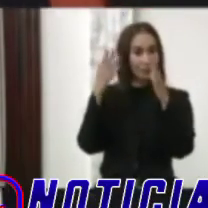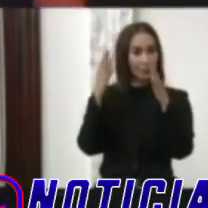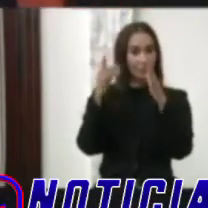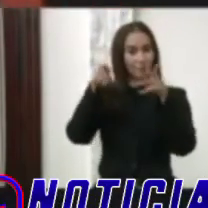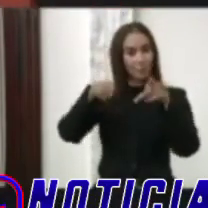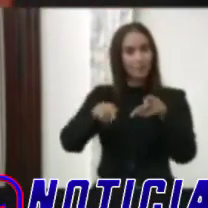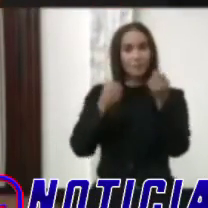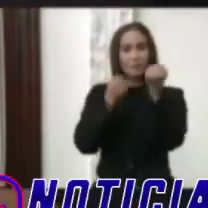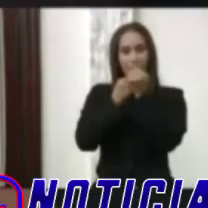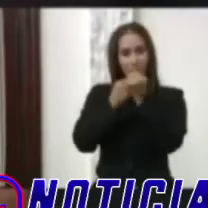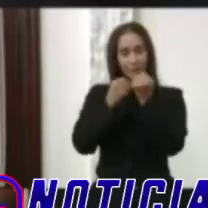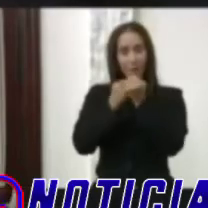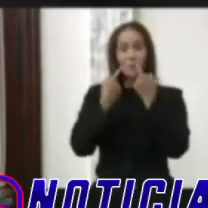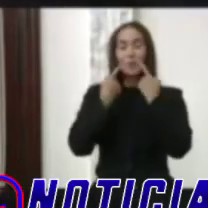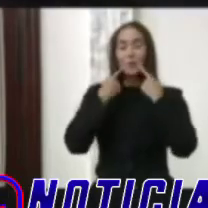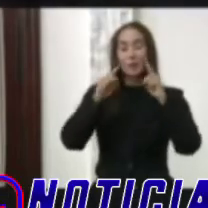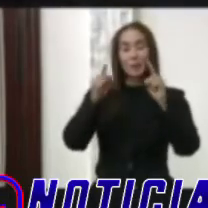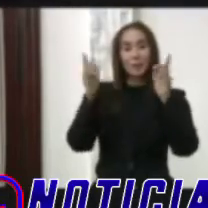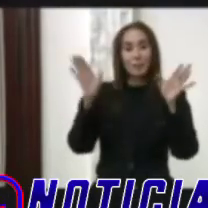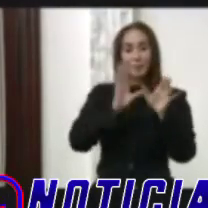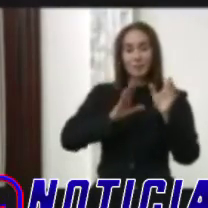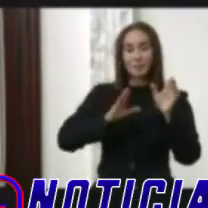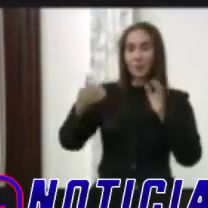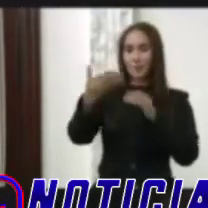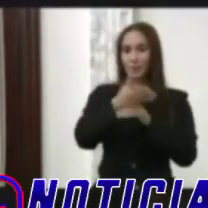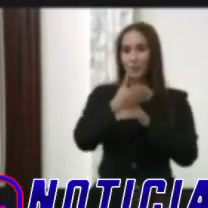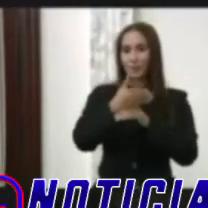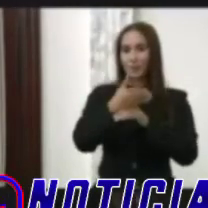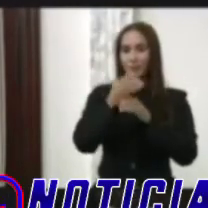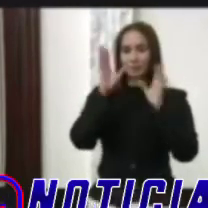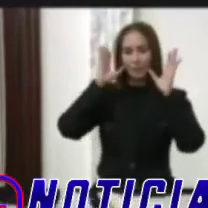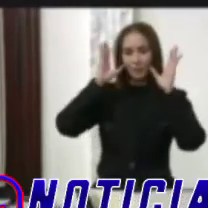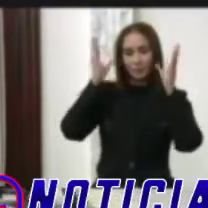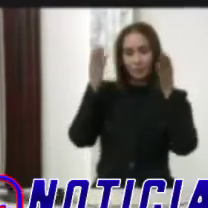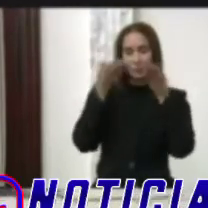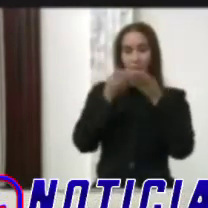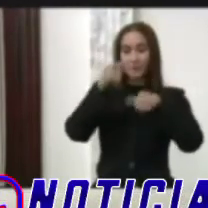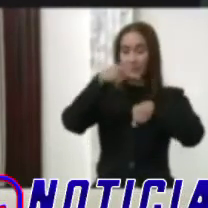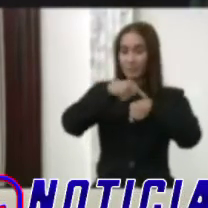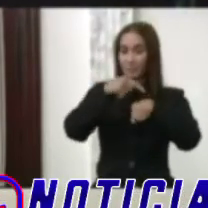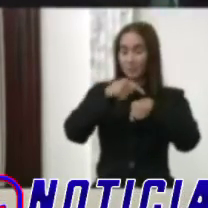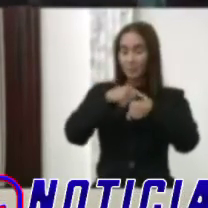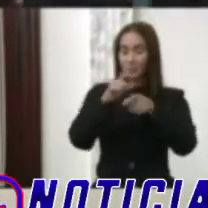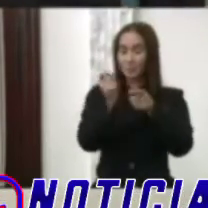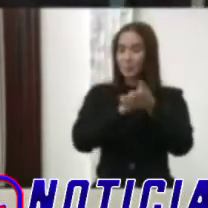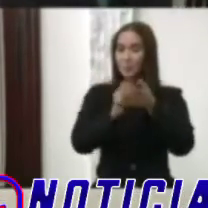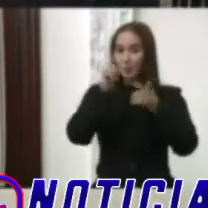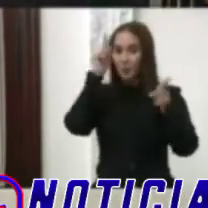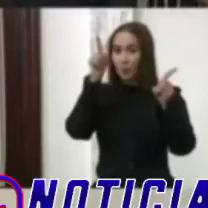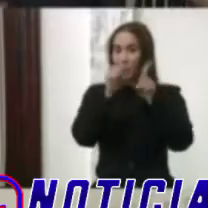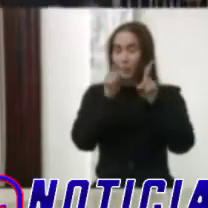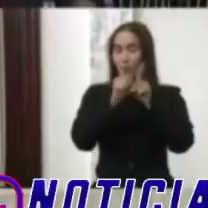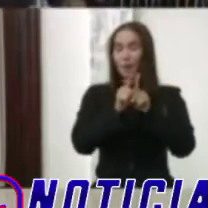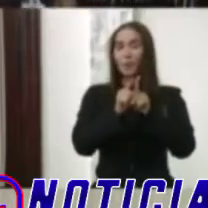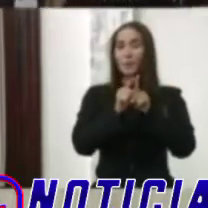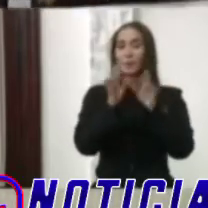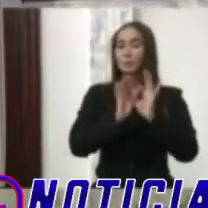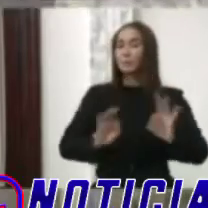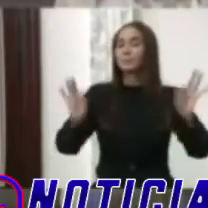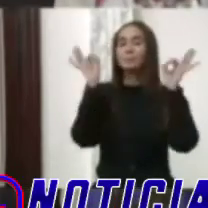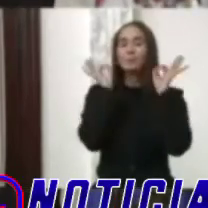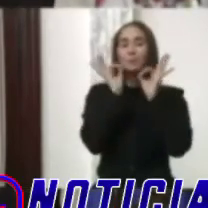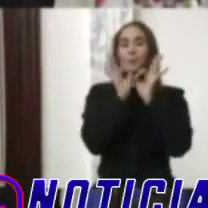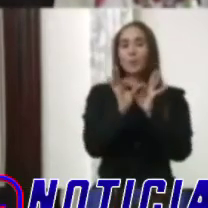local, se capta este momento en el cual queda firmado este importante acuerdo para la declaración de la